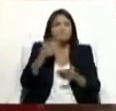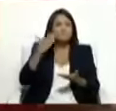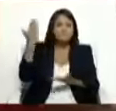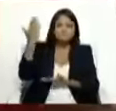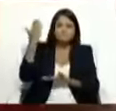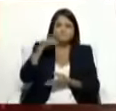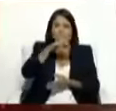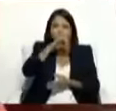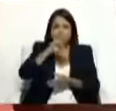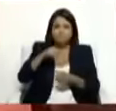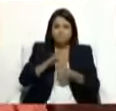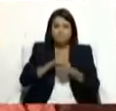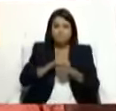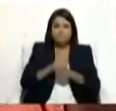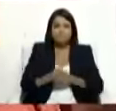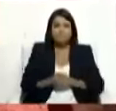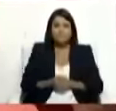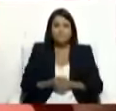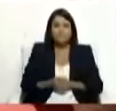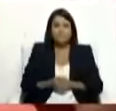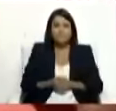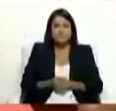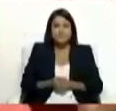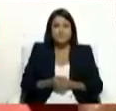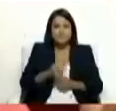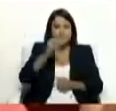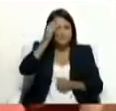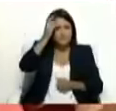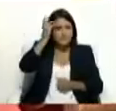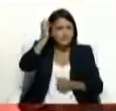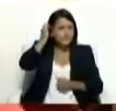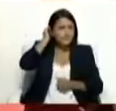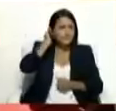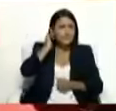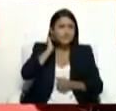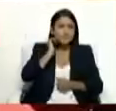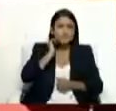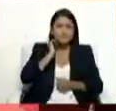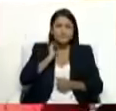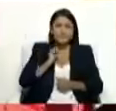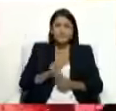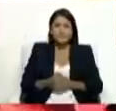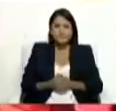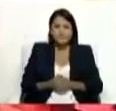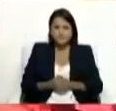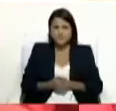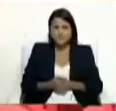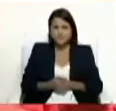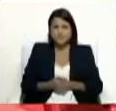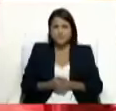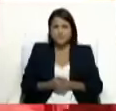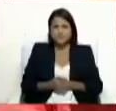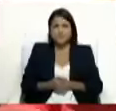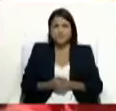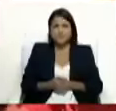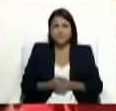Nacional, doctor Jorge Rodríguez. Diputado de la Asamblea Nacional, escuchemos al presidente.